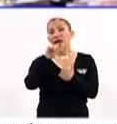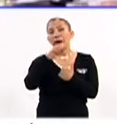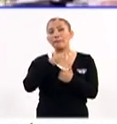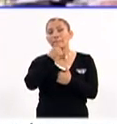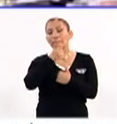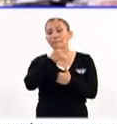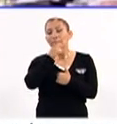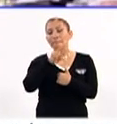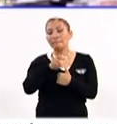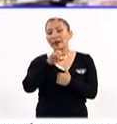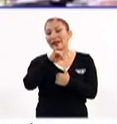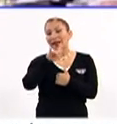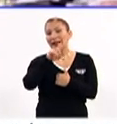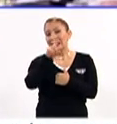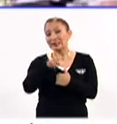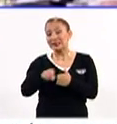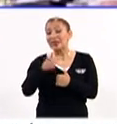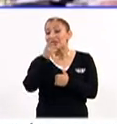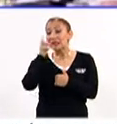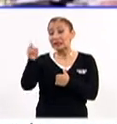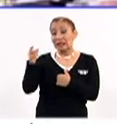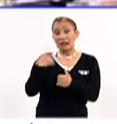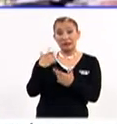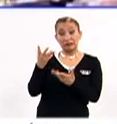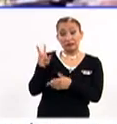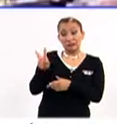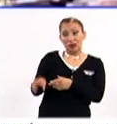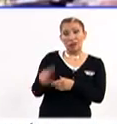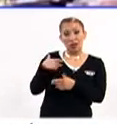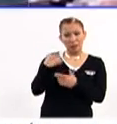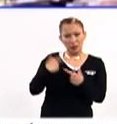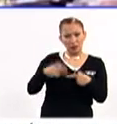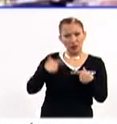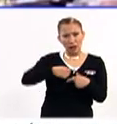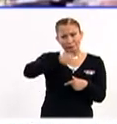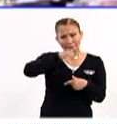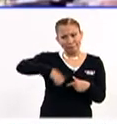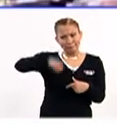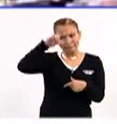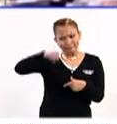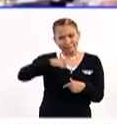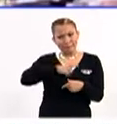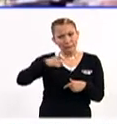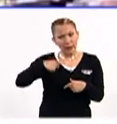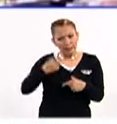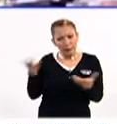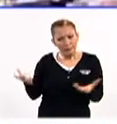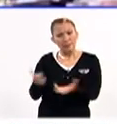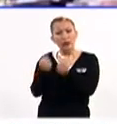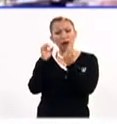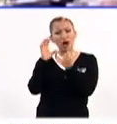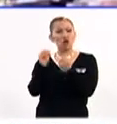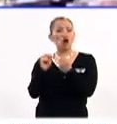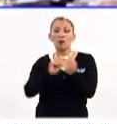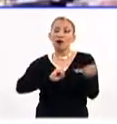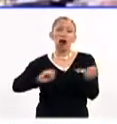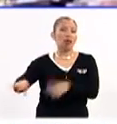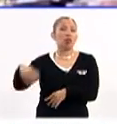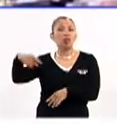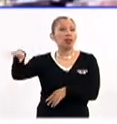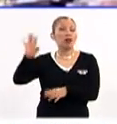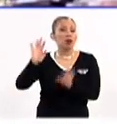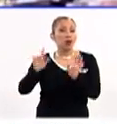Ella hablaba de esta forma de valorar a la gente mayor, de recuperarla, de no nada más mandarla